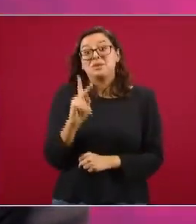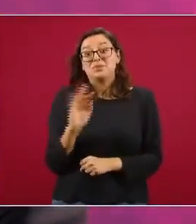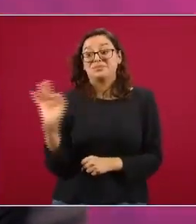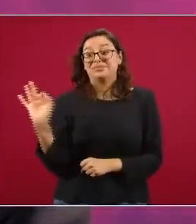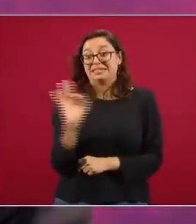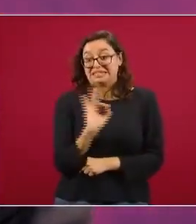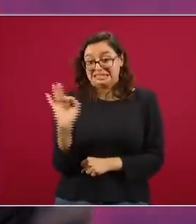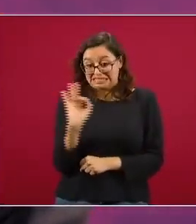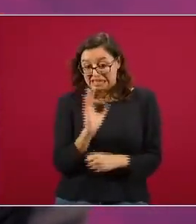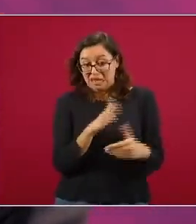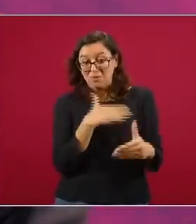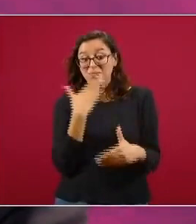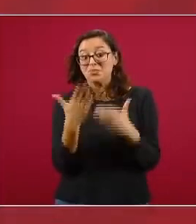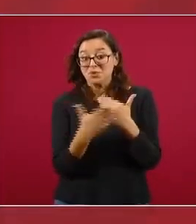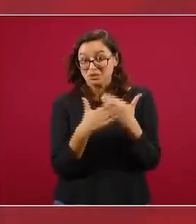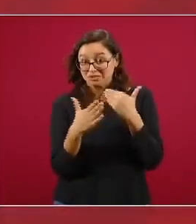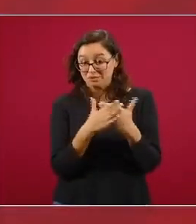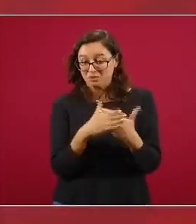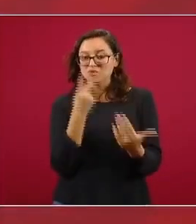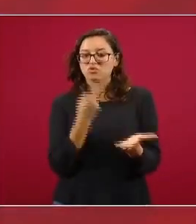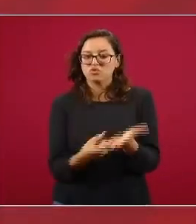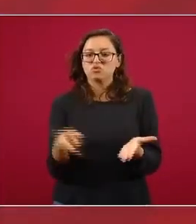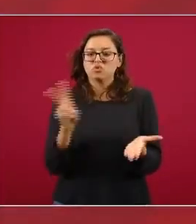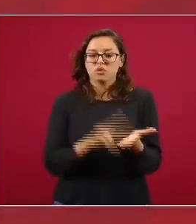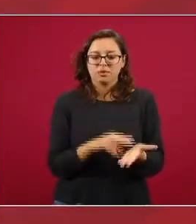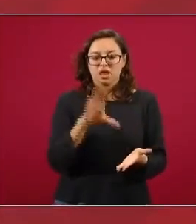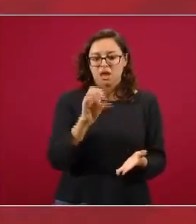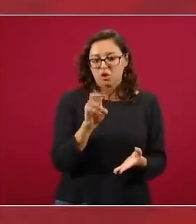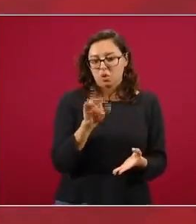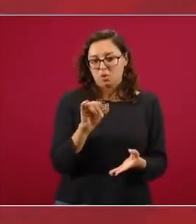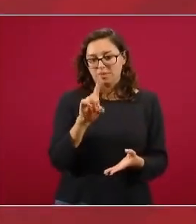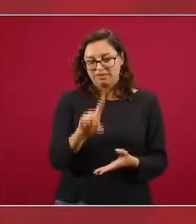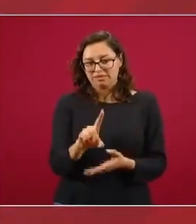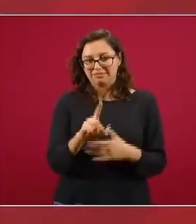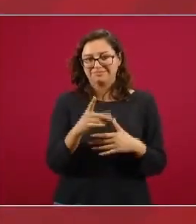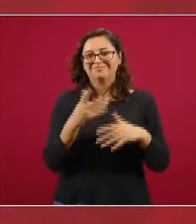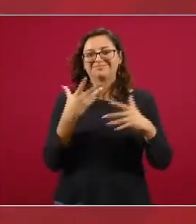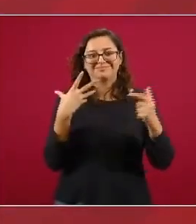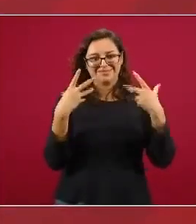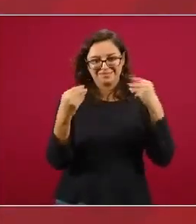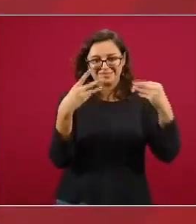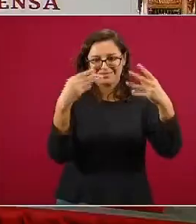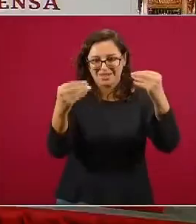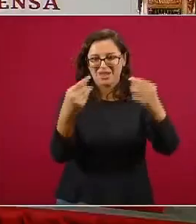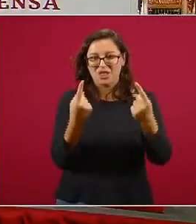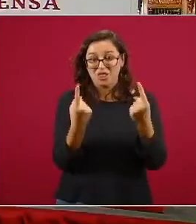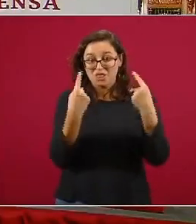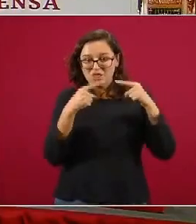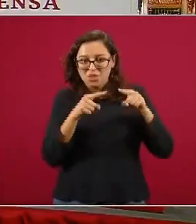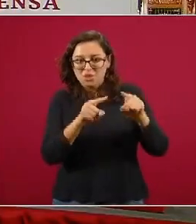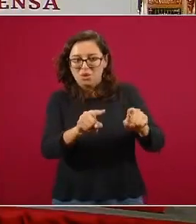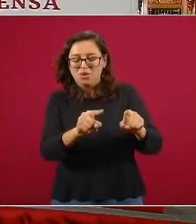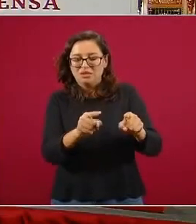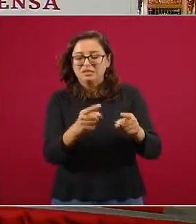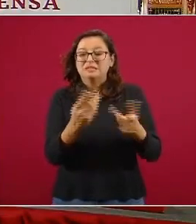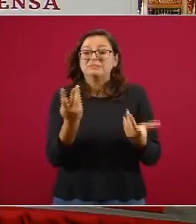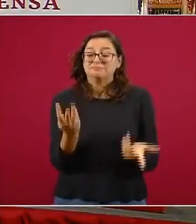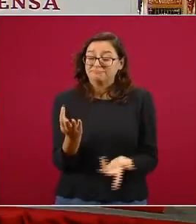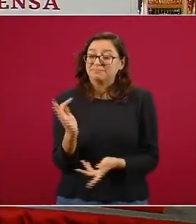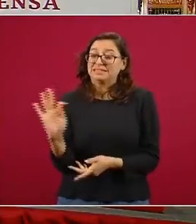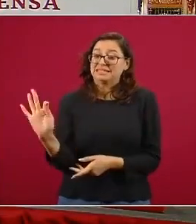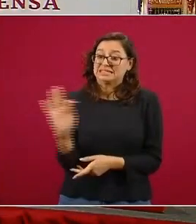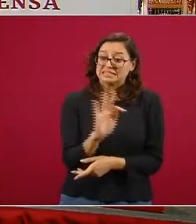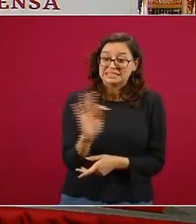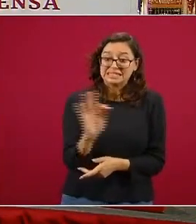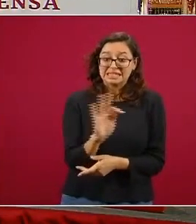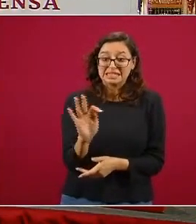podríamos tener, además de influenza, COVID. Si eso ocurriera, existe una probabilidad mayor